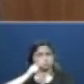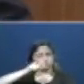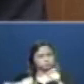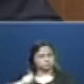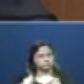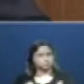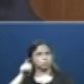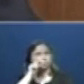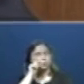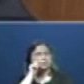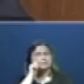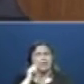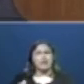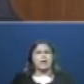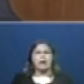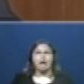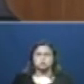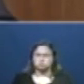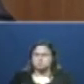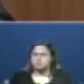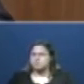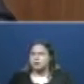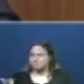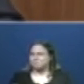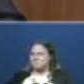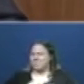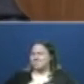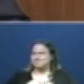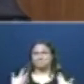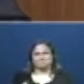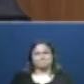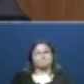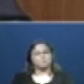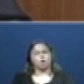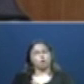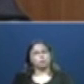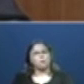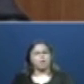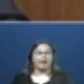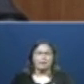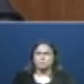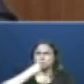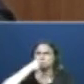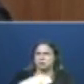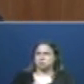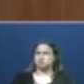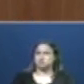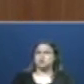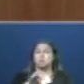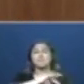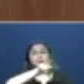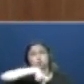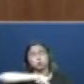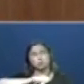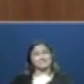comunidad que se produjo el año pasado son datos que nos animan a continuar por ese camino y sobre los que actuará la estrategia